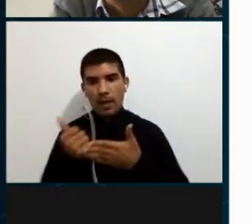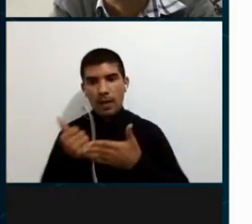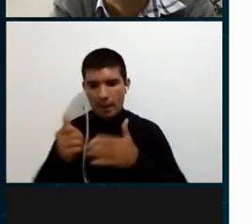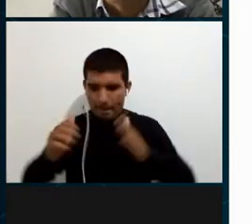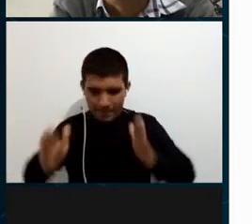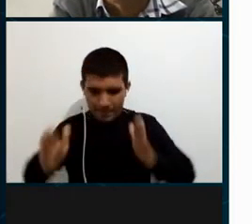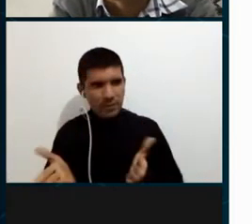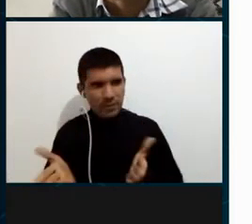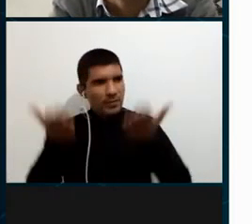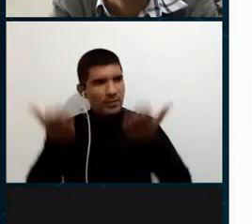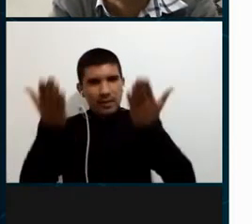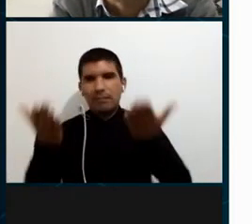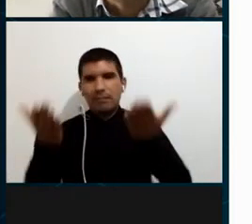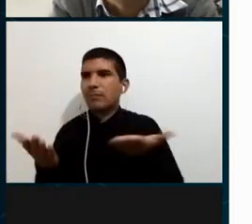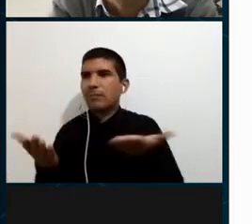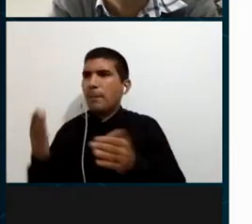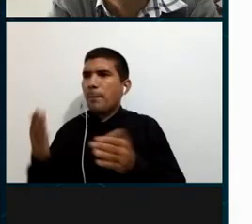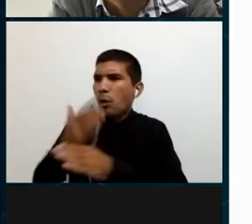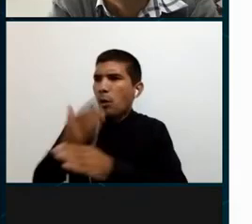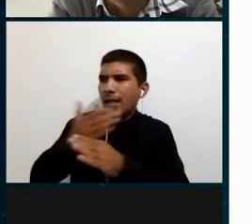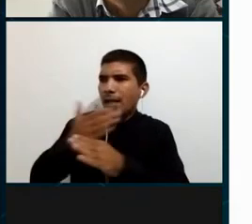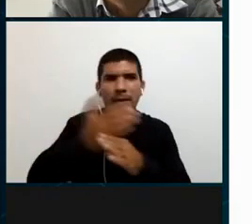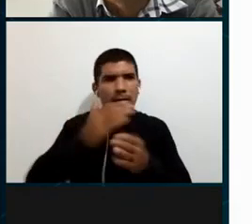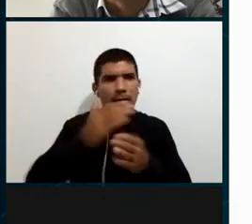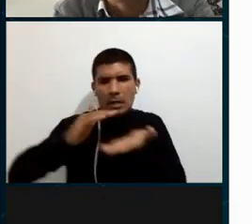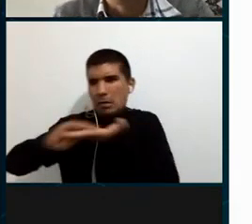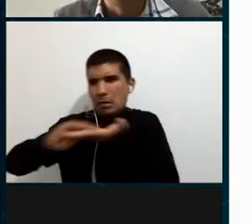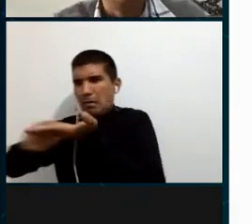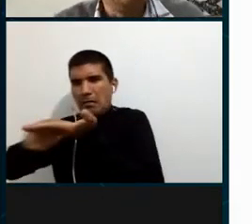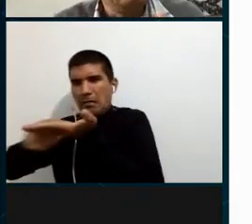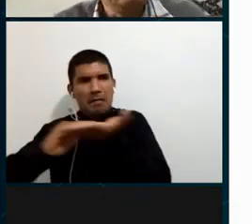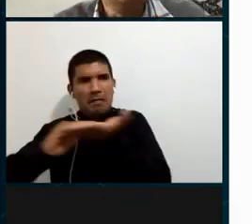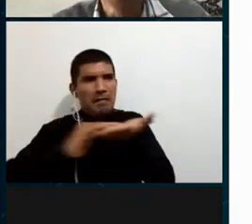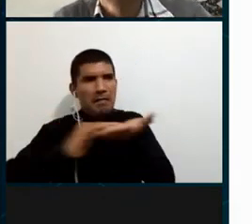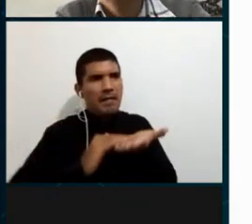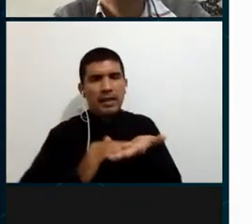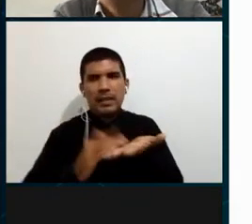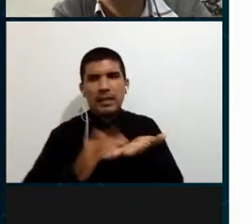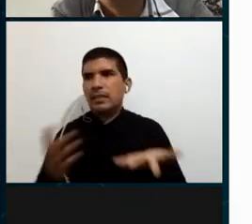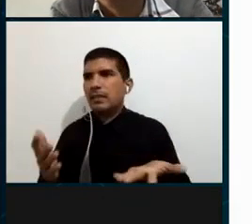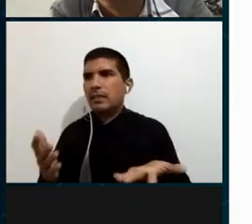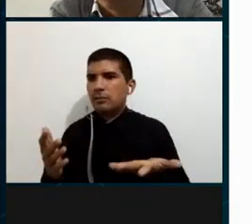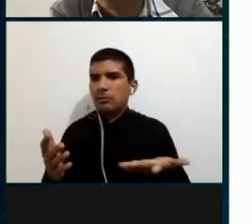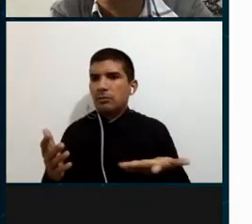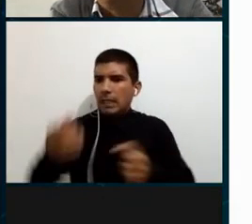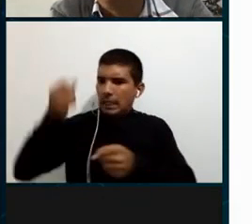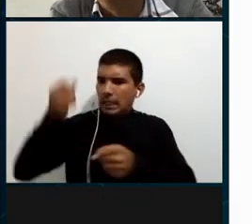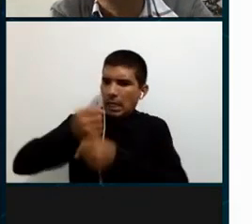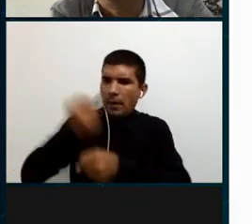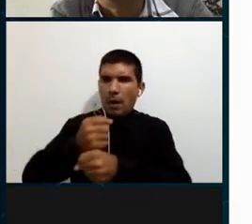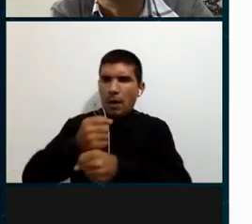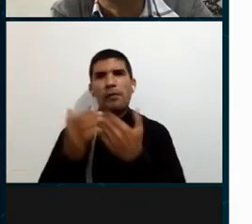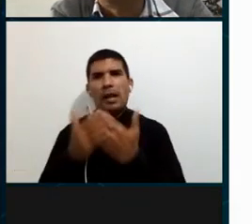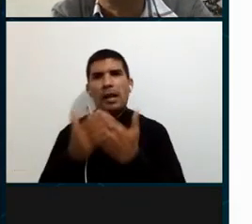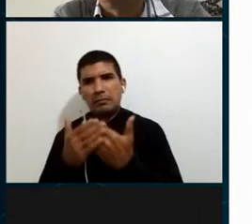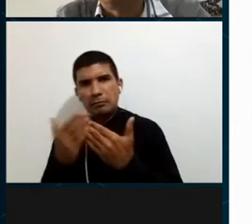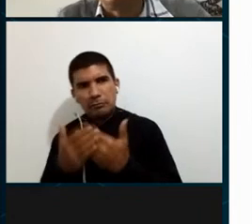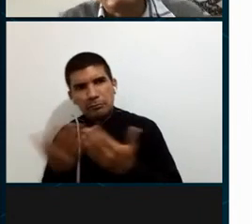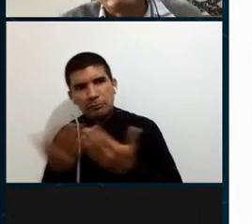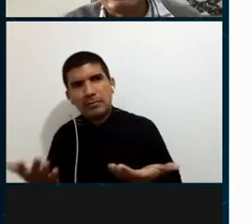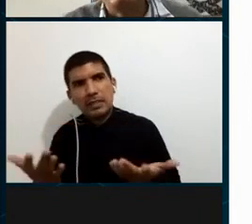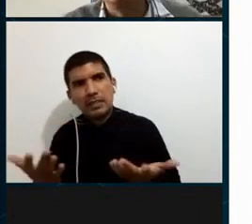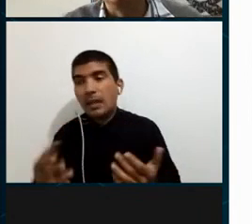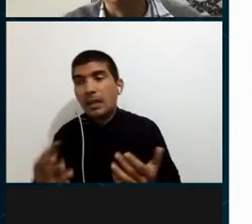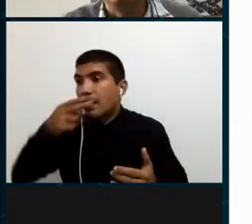solucionar problemas, a trabajar más fácil, a permitir a ese niño que no veía. Entonces ya cuando